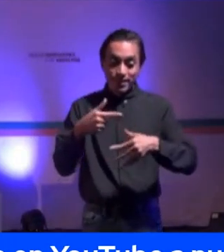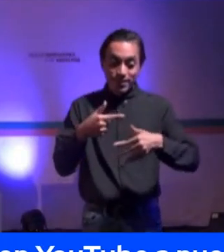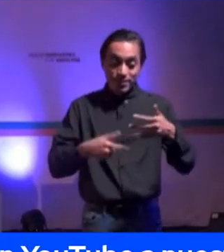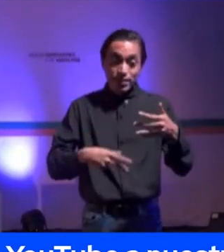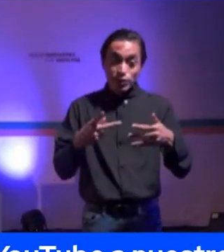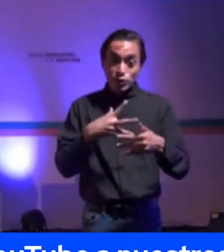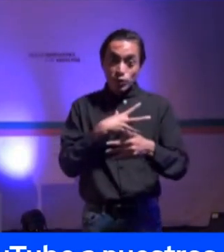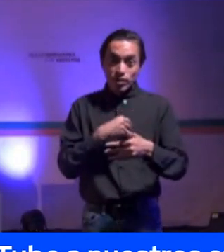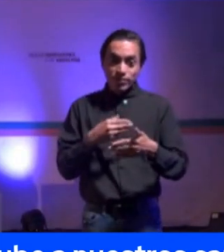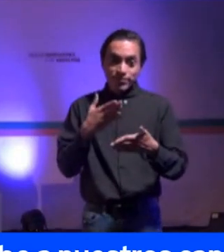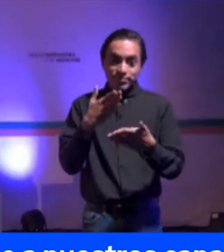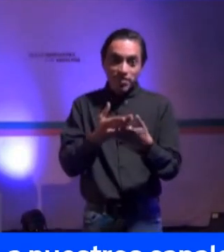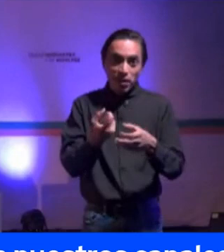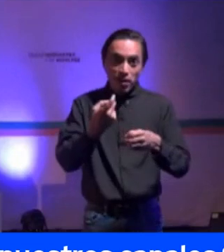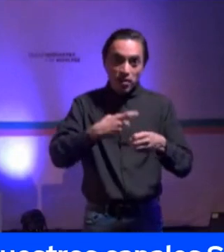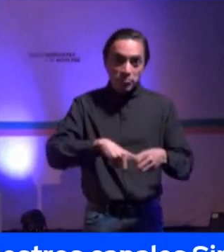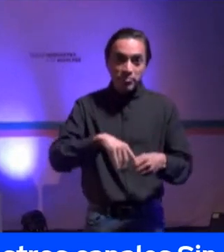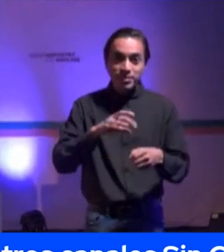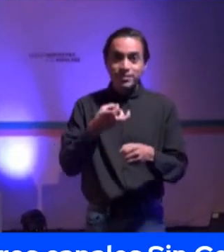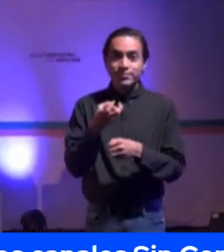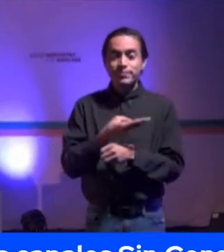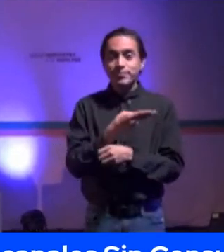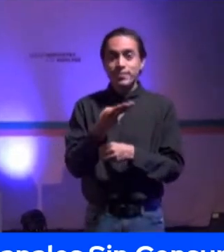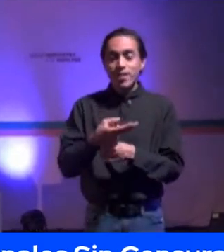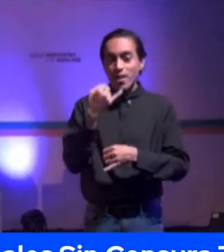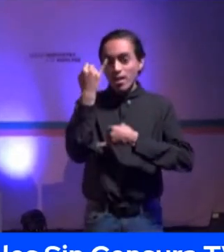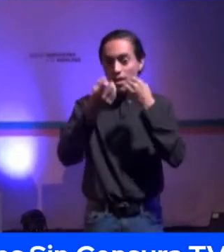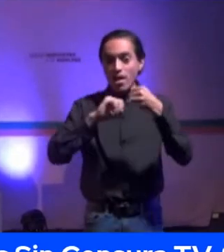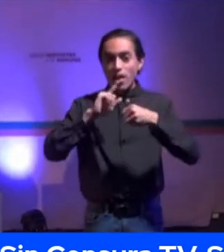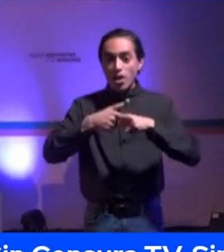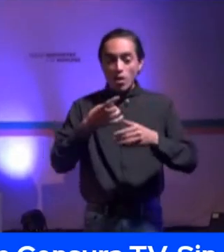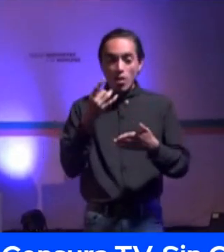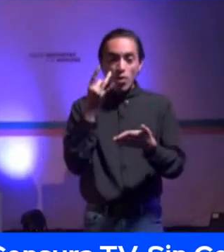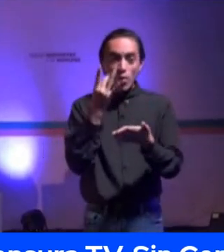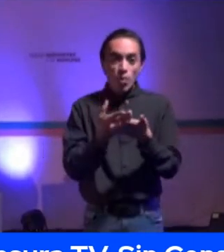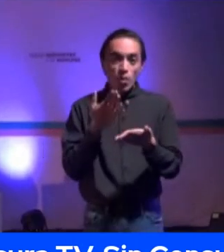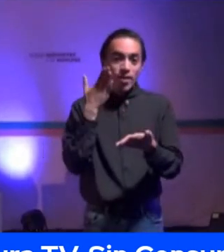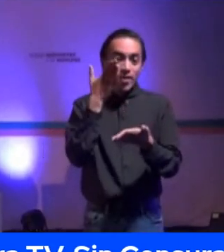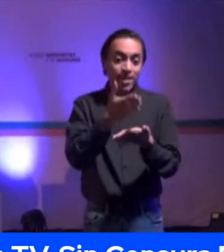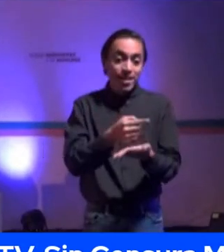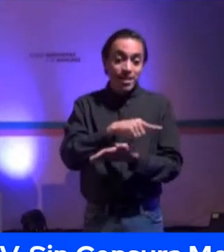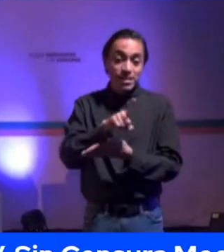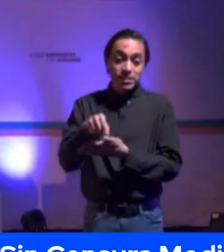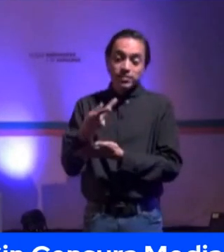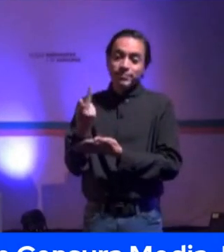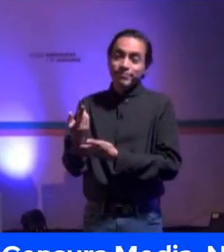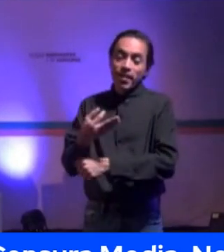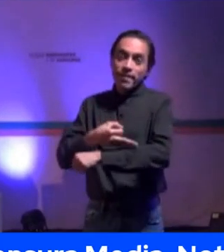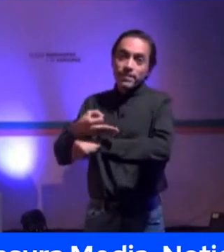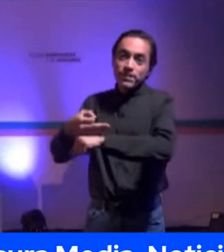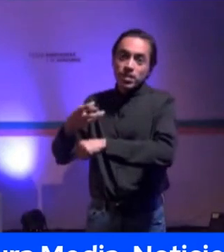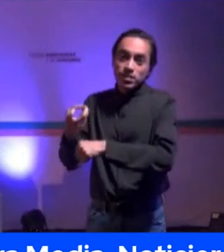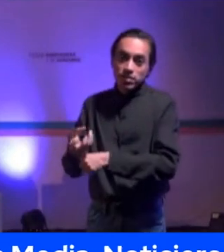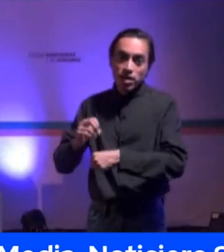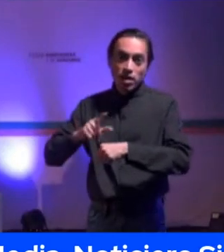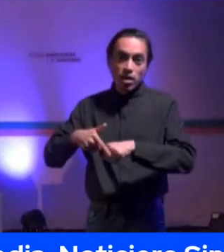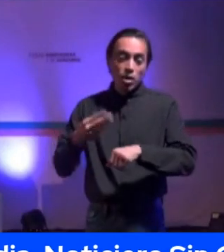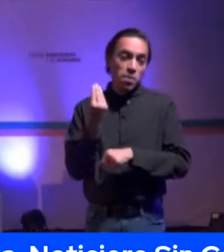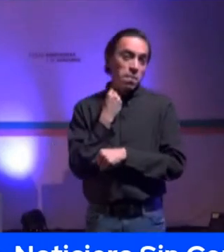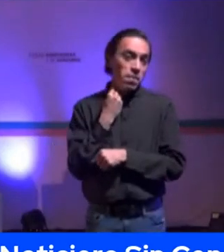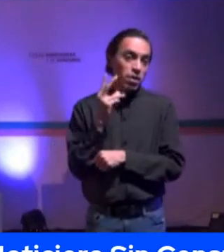la única vía de entrada. Entonces, imagínense, si la única vía de entrada es ser familiar de, y no eres un